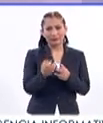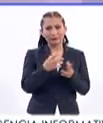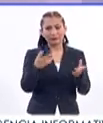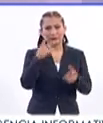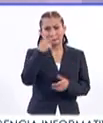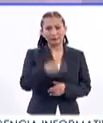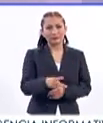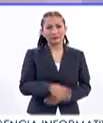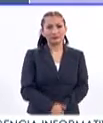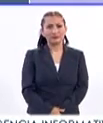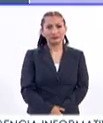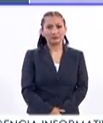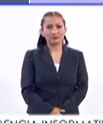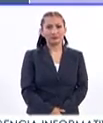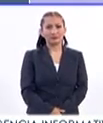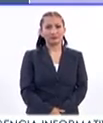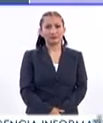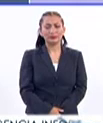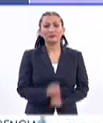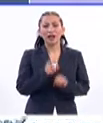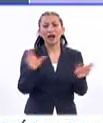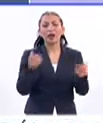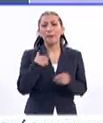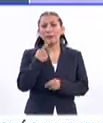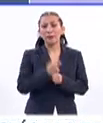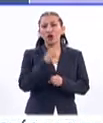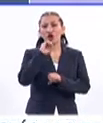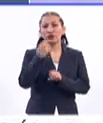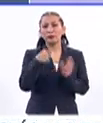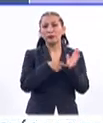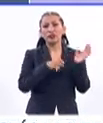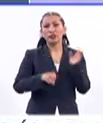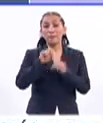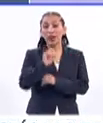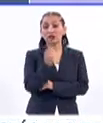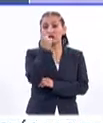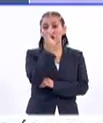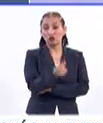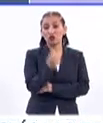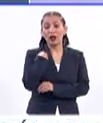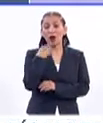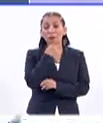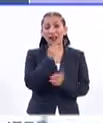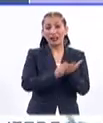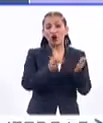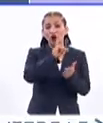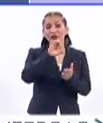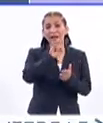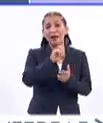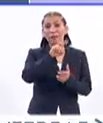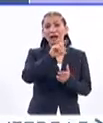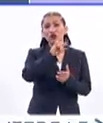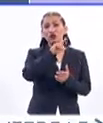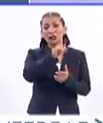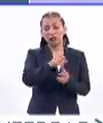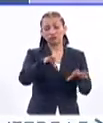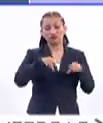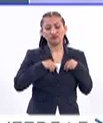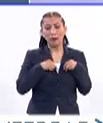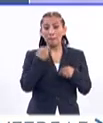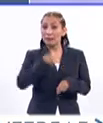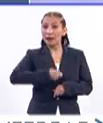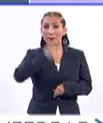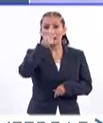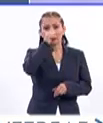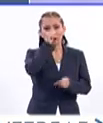gran mexicano. Así es, el 1 de octubre de 1921, además, el escritor José Vasconcelos asume el cargo como